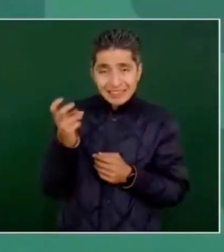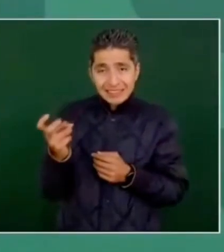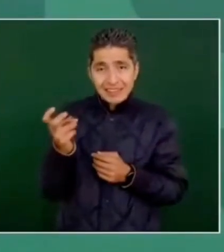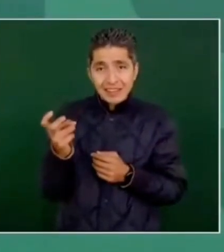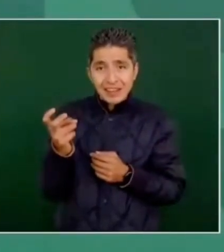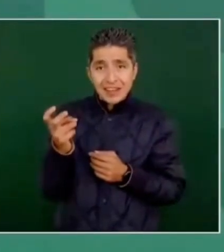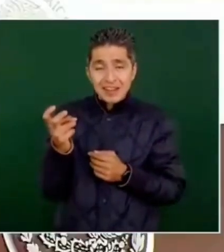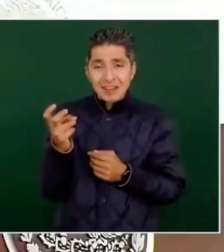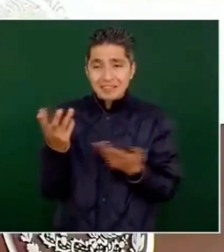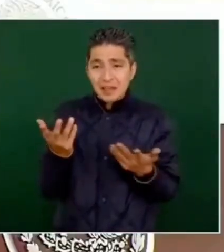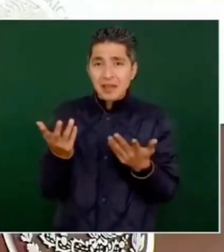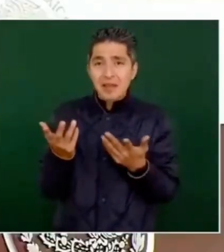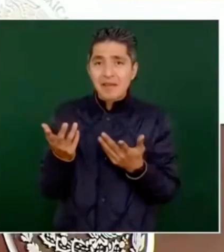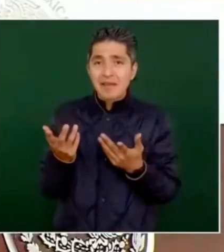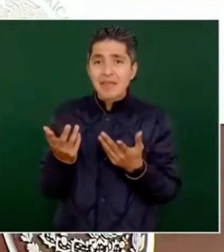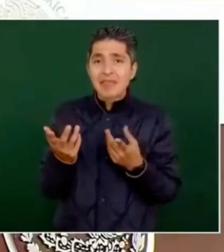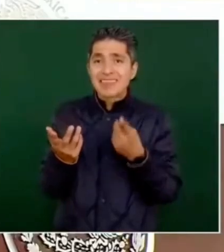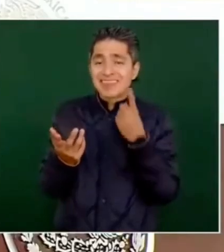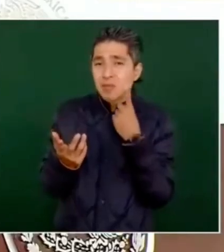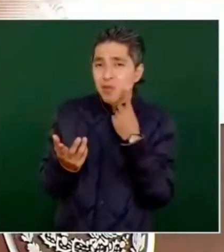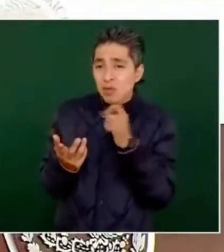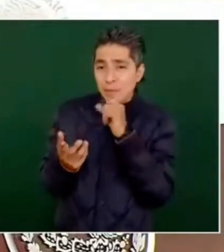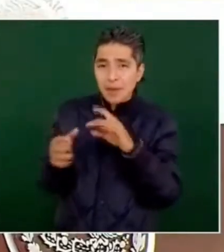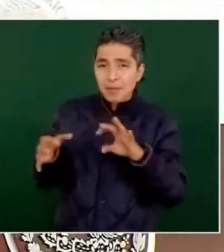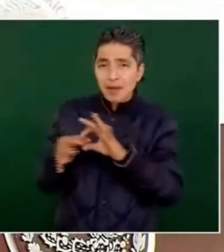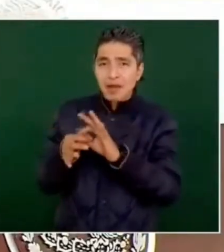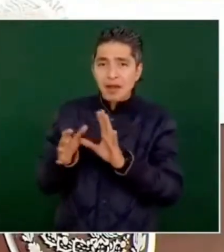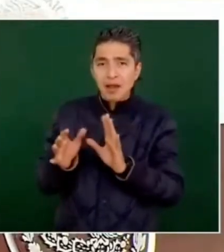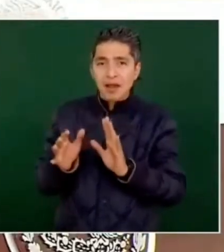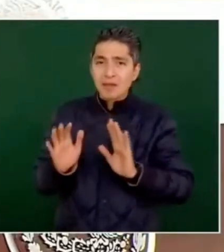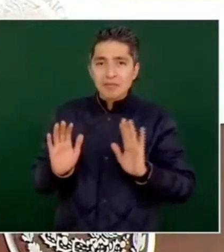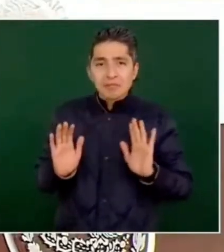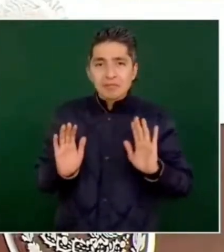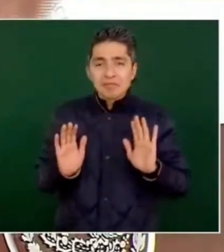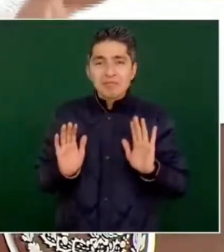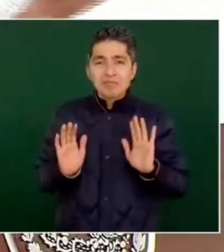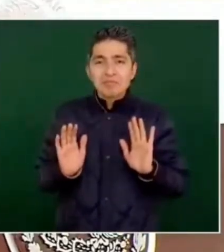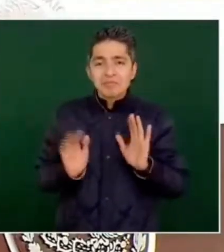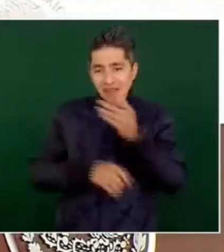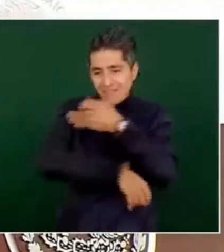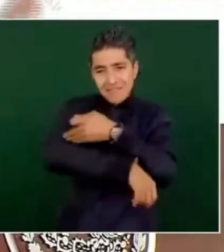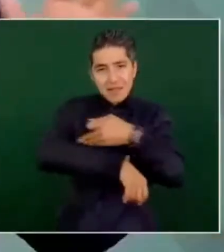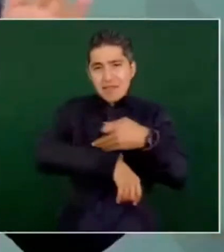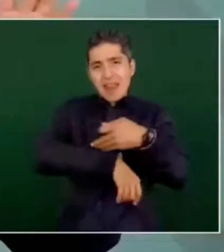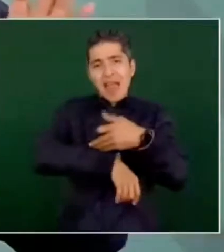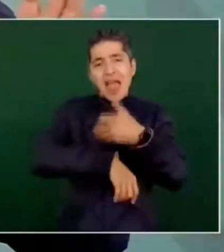implica al diputado, porque en las familias hay,